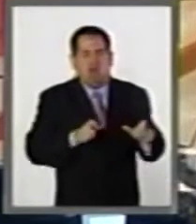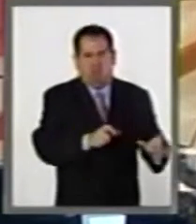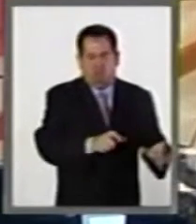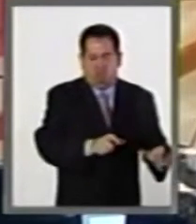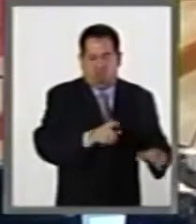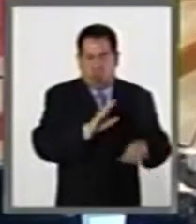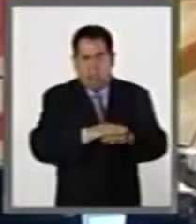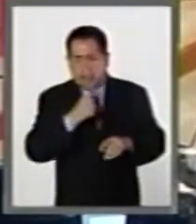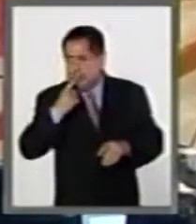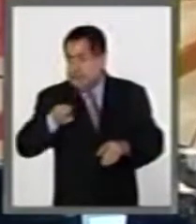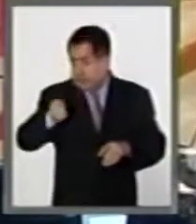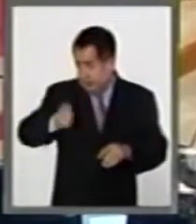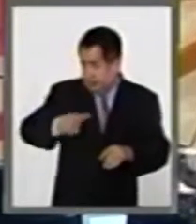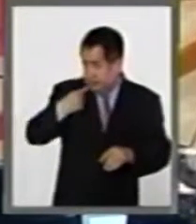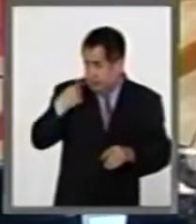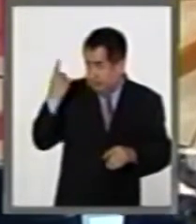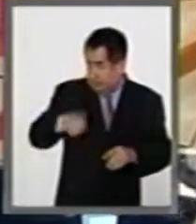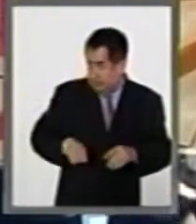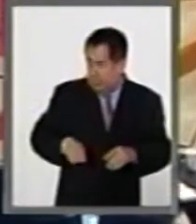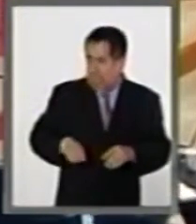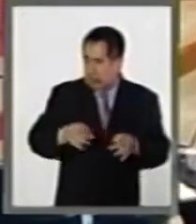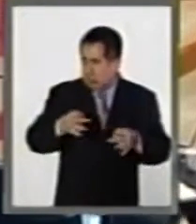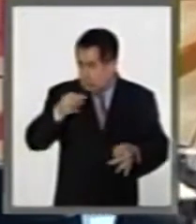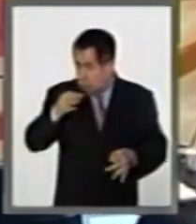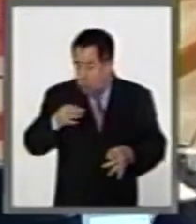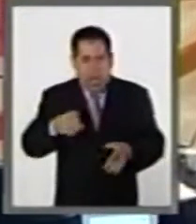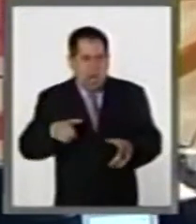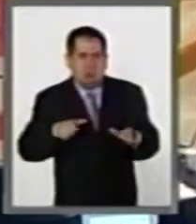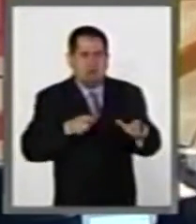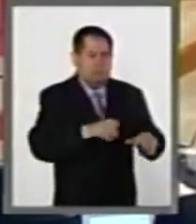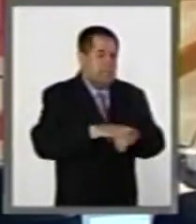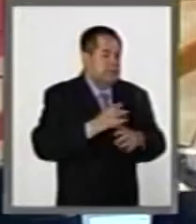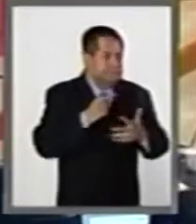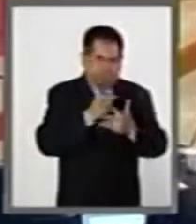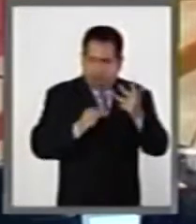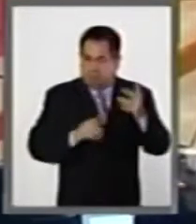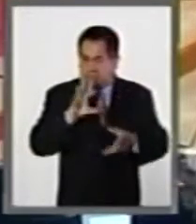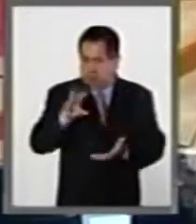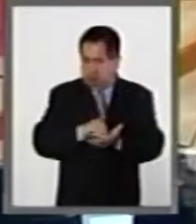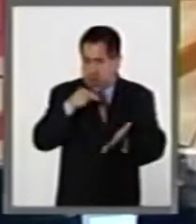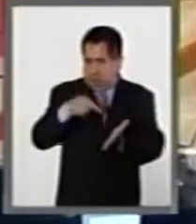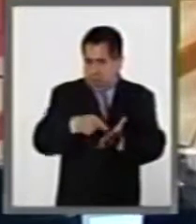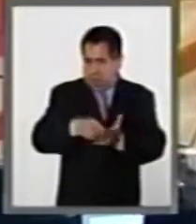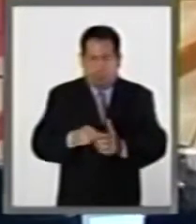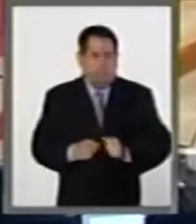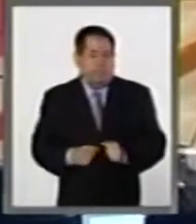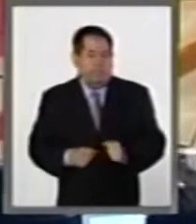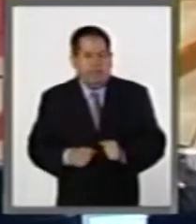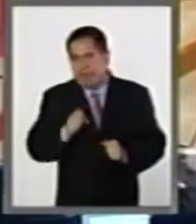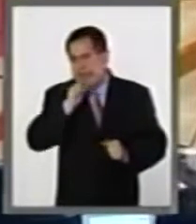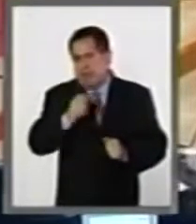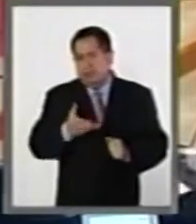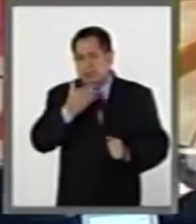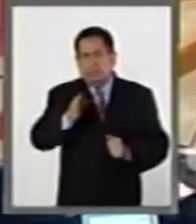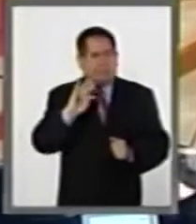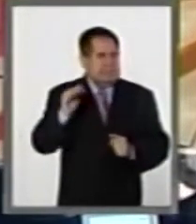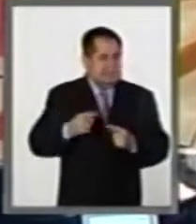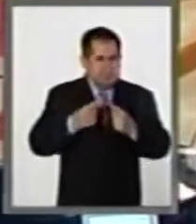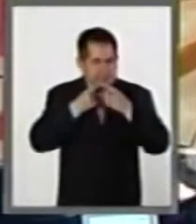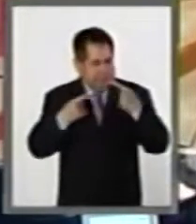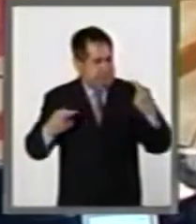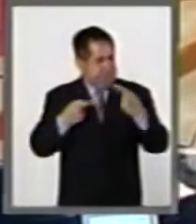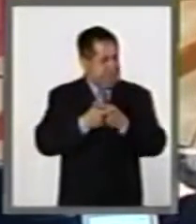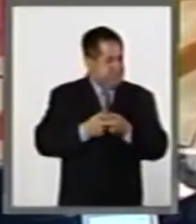consecuencia de una resolución judicial. También establecer los procedimientos para resolver las controversias que